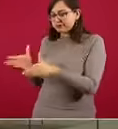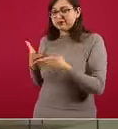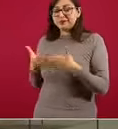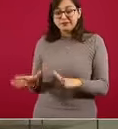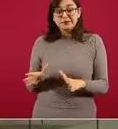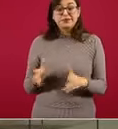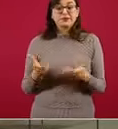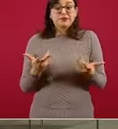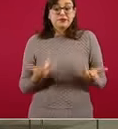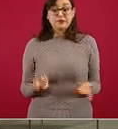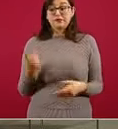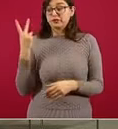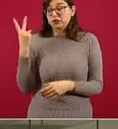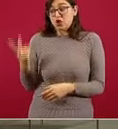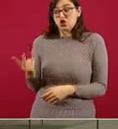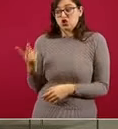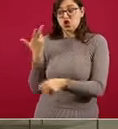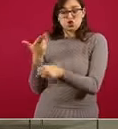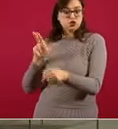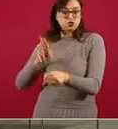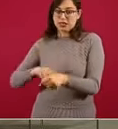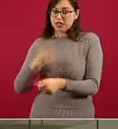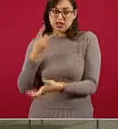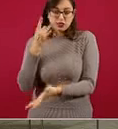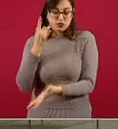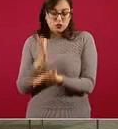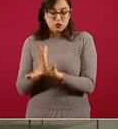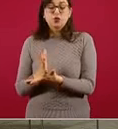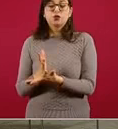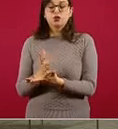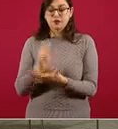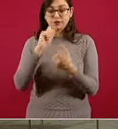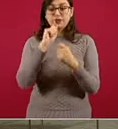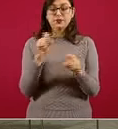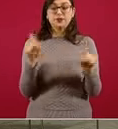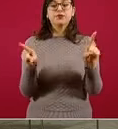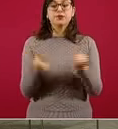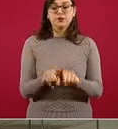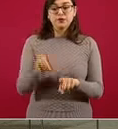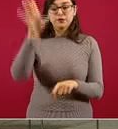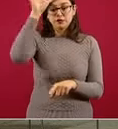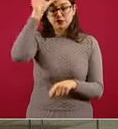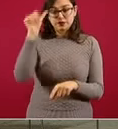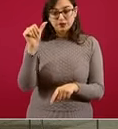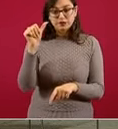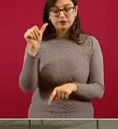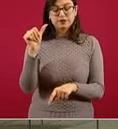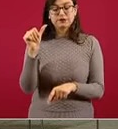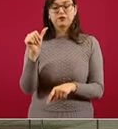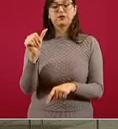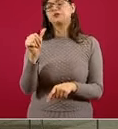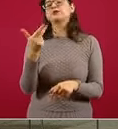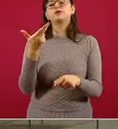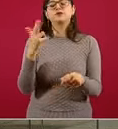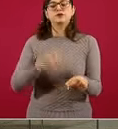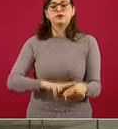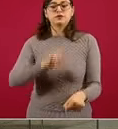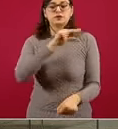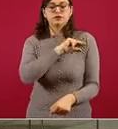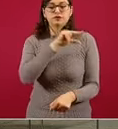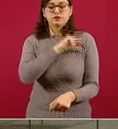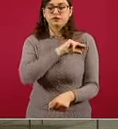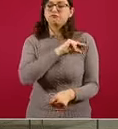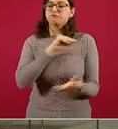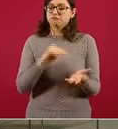poca, con los 2 grandes hospitales que tiene la Ciudad de México. También se tiene el convenio con los hospitales privados, que sigue